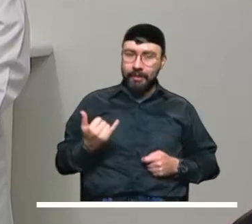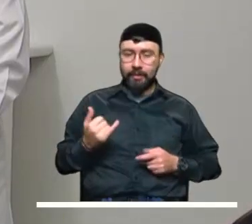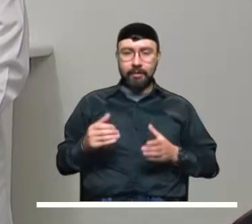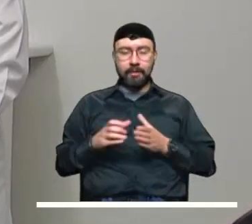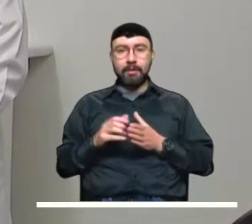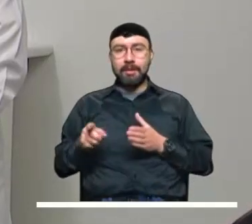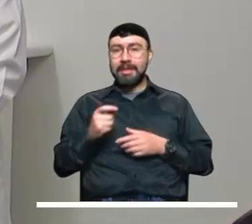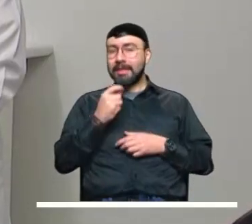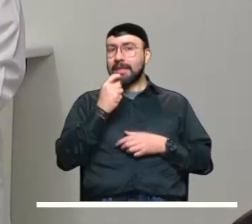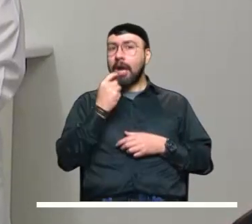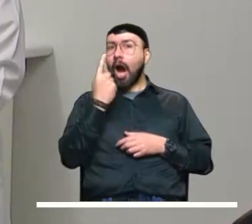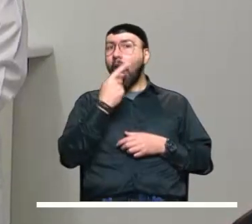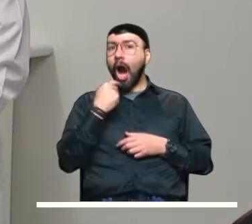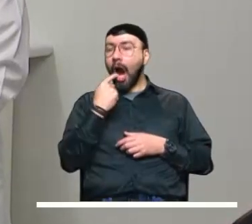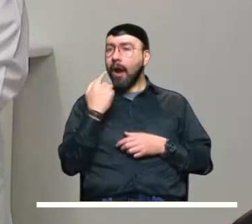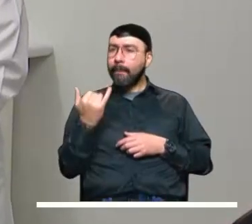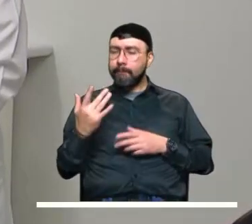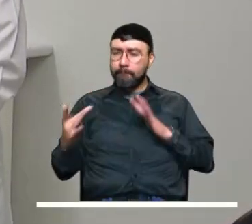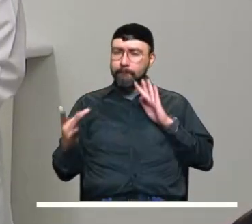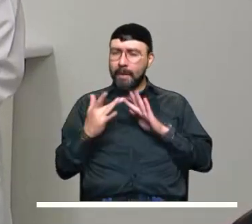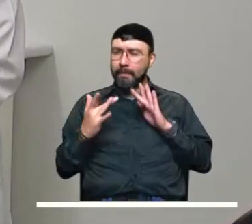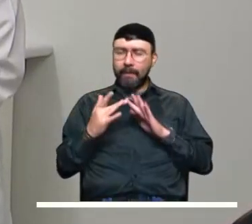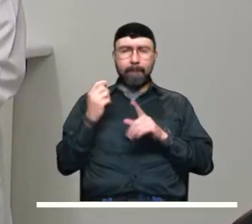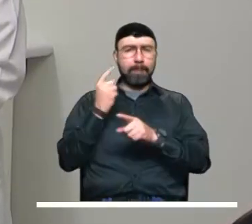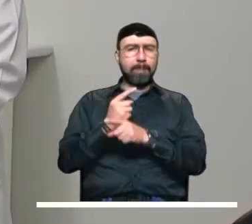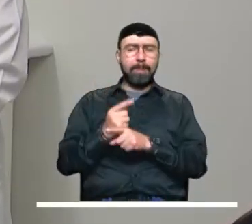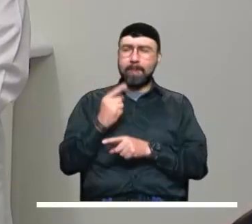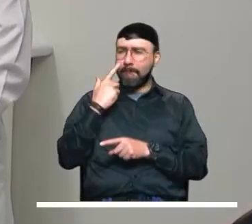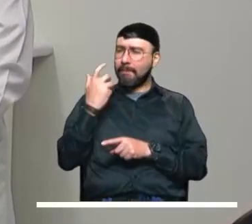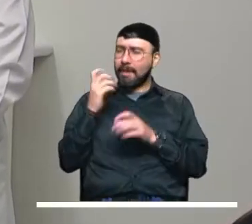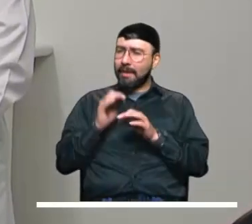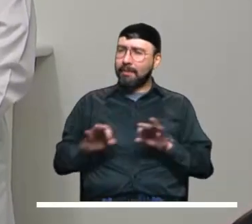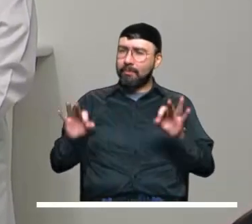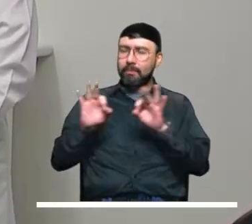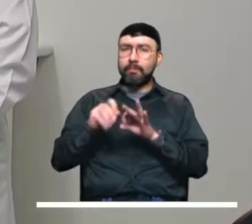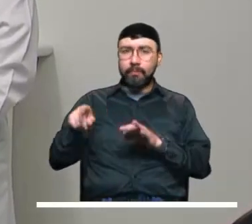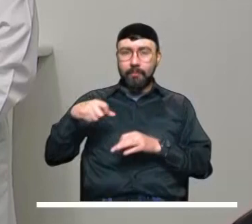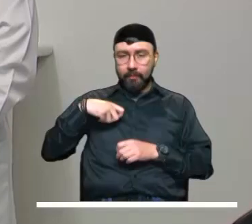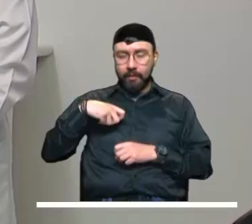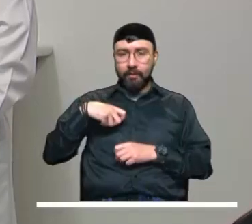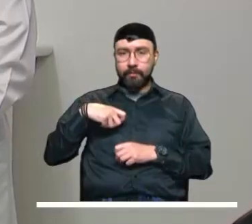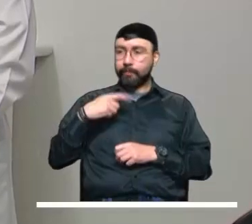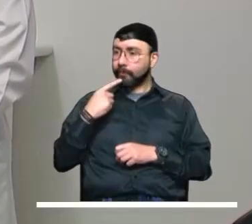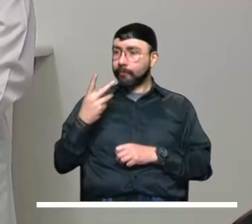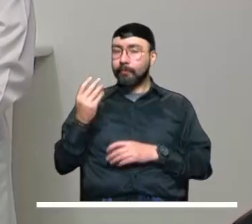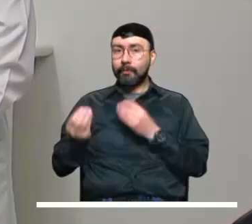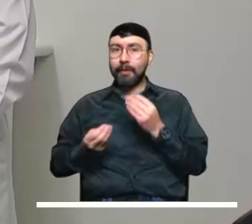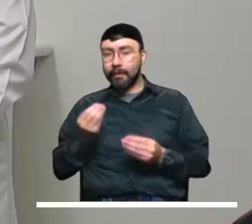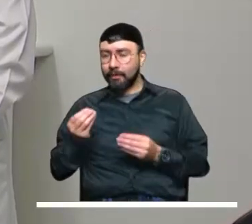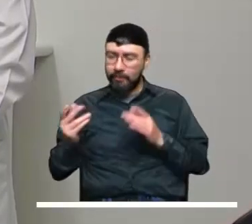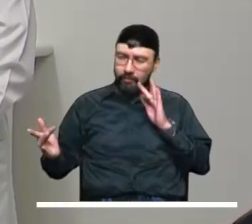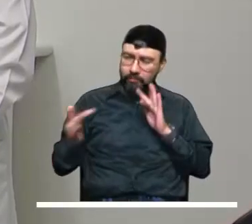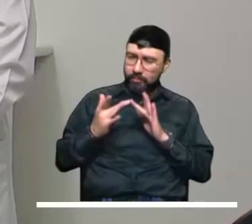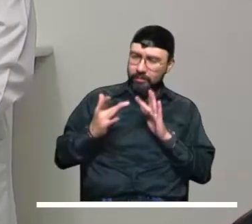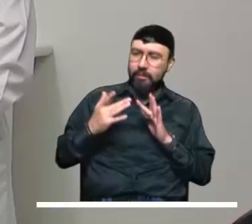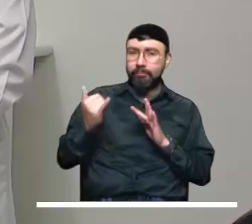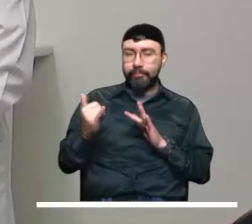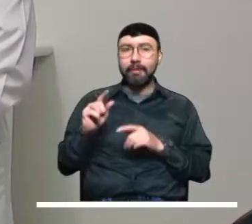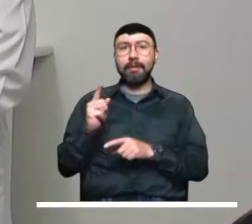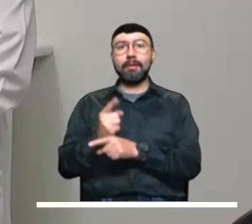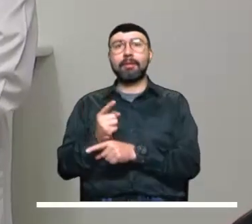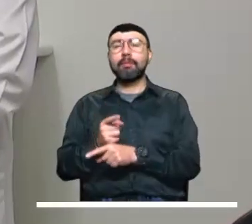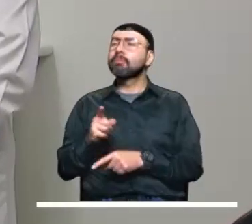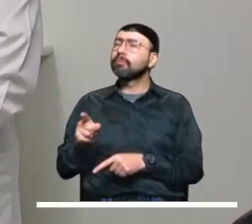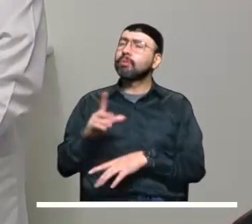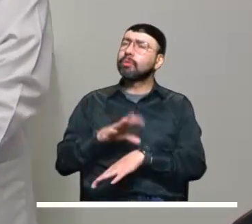la boca y la relación y las implicaciones tan grandes que tiene cuando hacemos un manejo inadecuado de él.